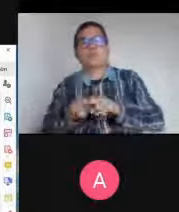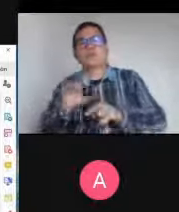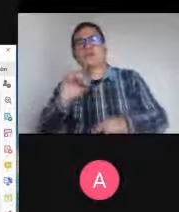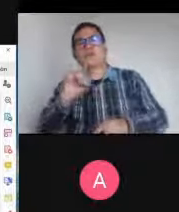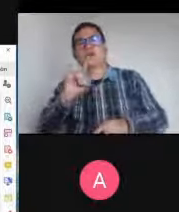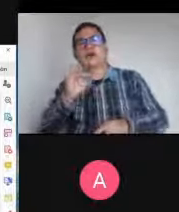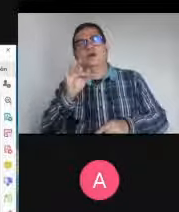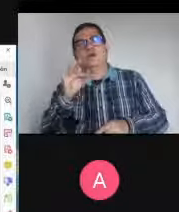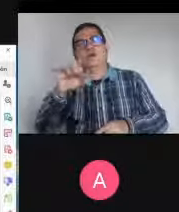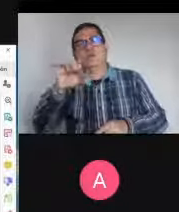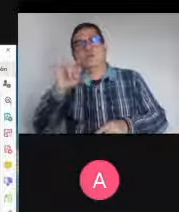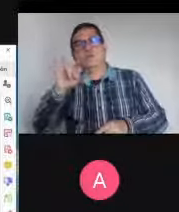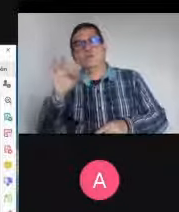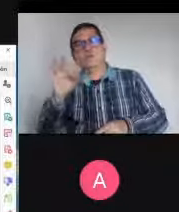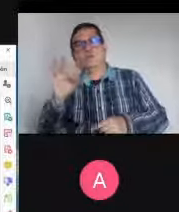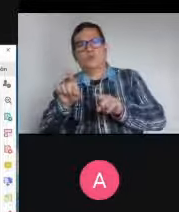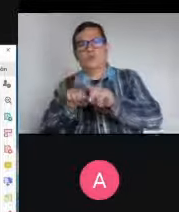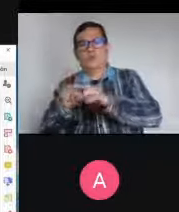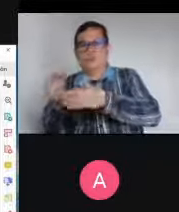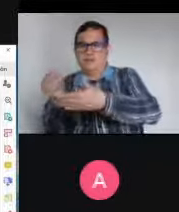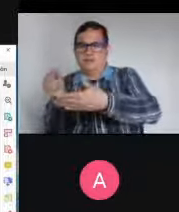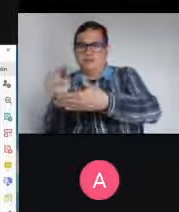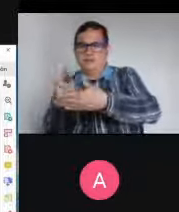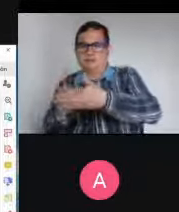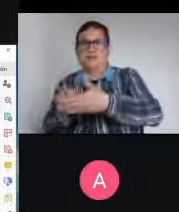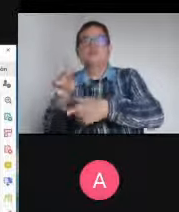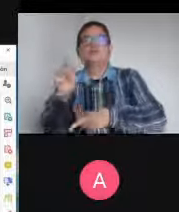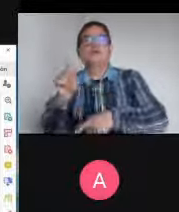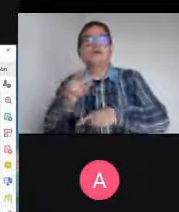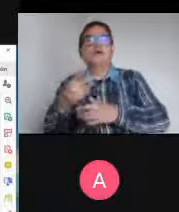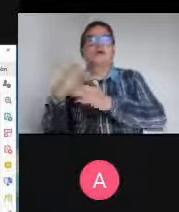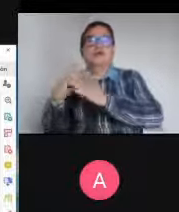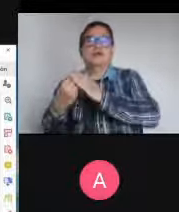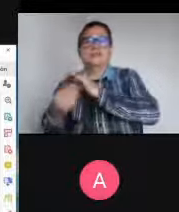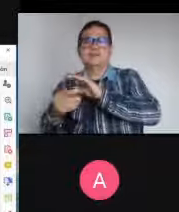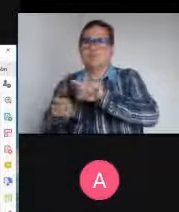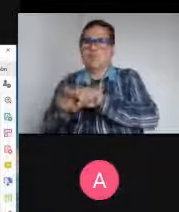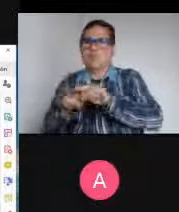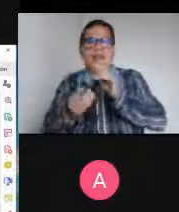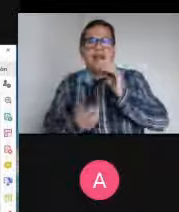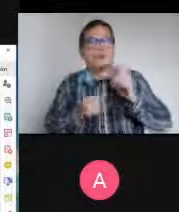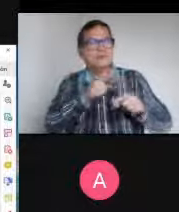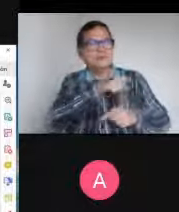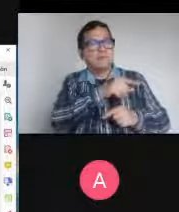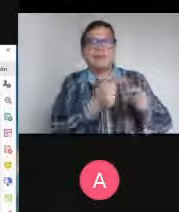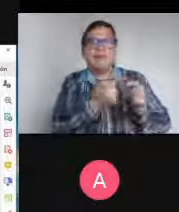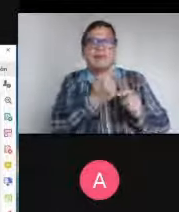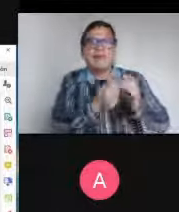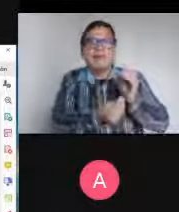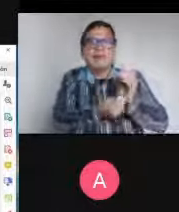donde se conectan las puntas que salen del generador y que van a ir a nuestro circuito como tal.